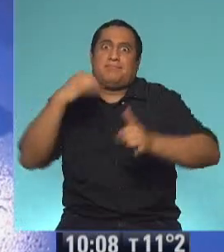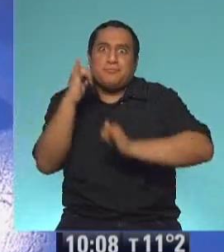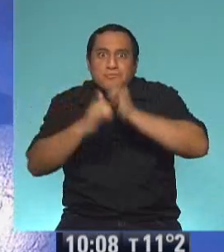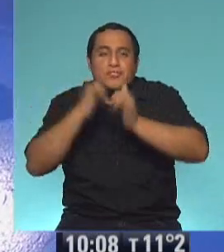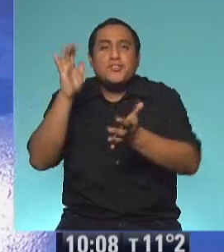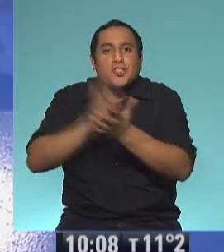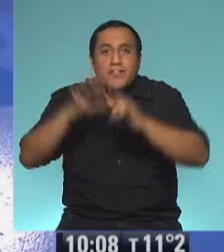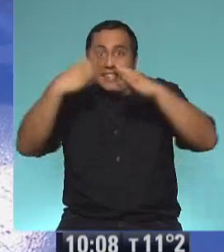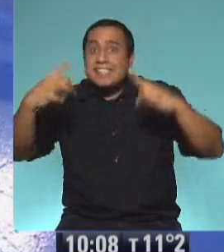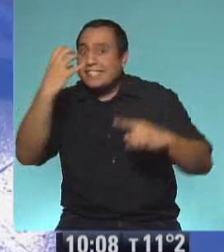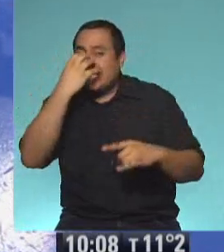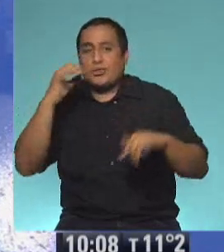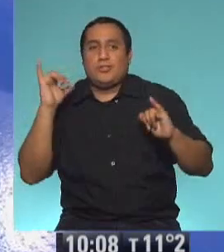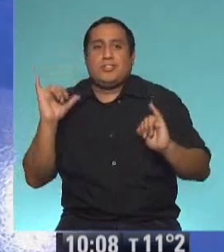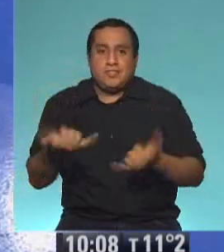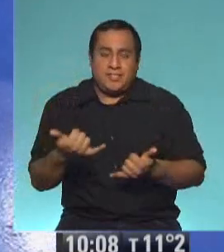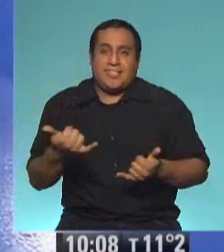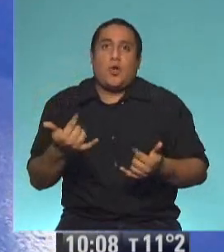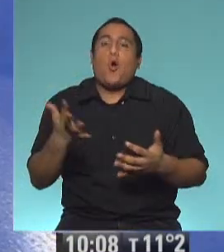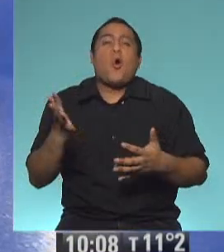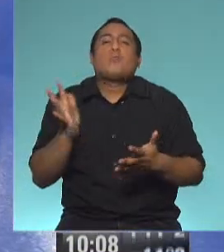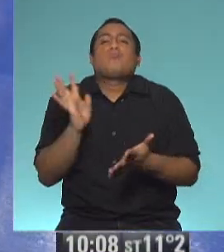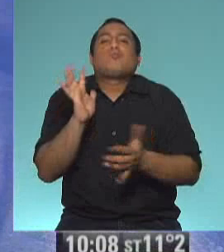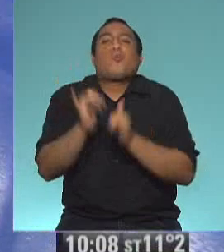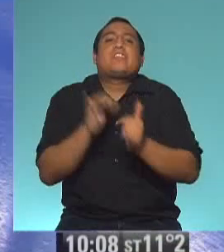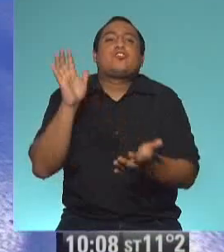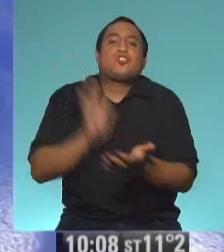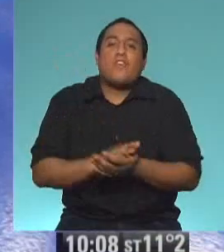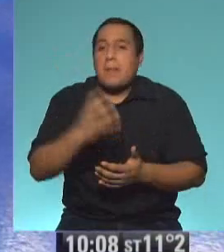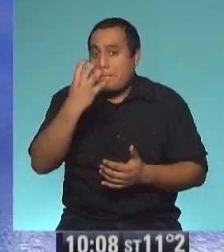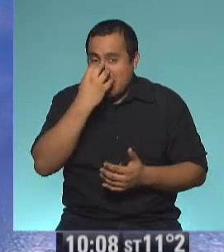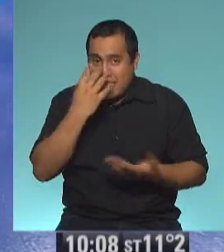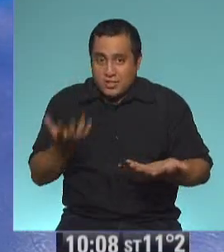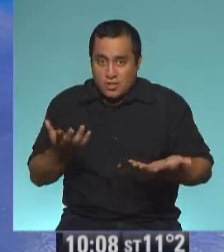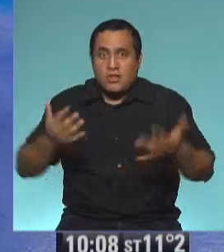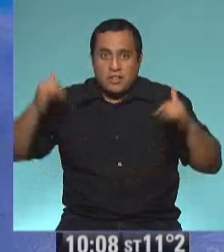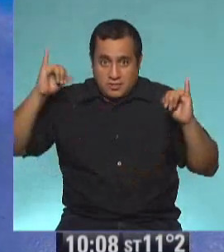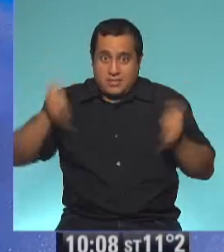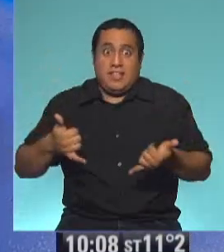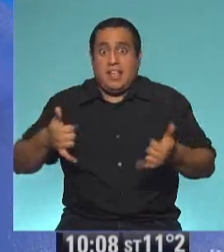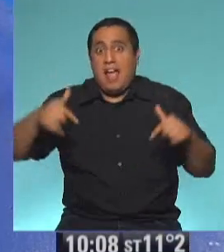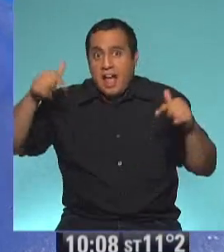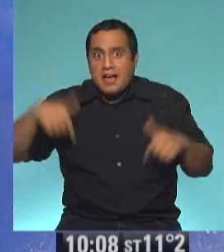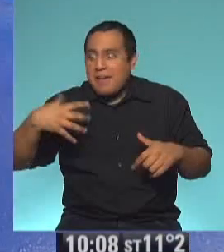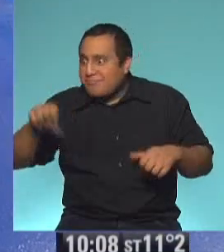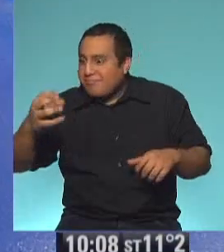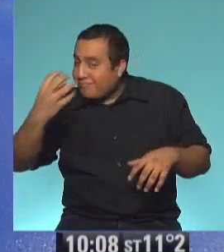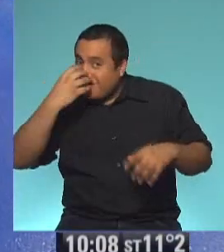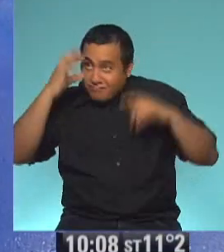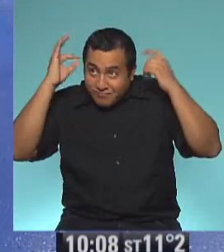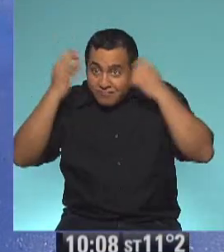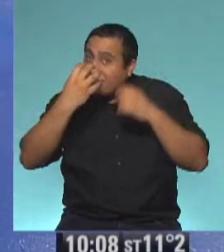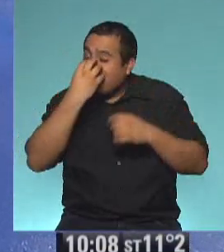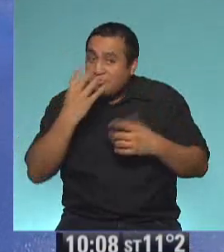Mundo del circo, con el mundo de los payasos, claro que sí. Acá estamos, queridos, acá estamos. más. Encontramos narices y ya la tenemos puesta.